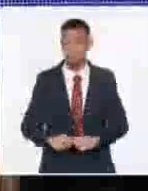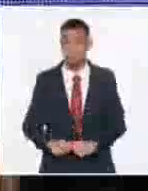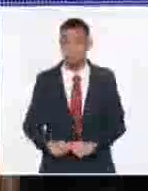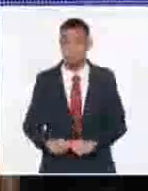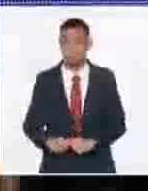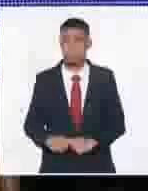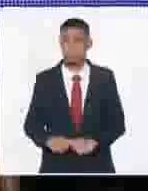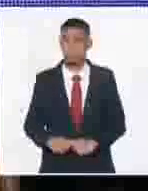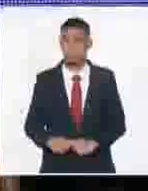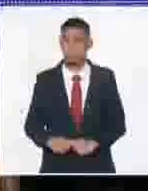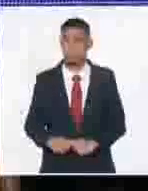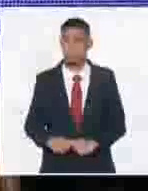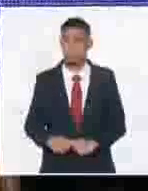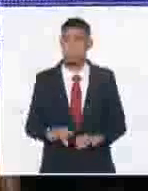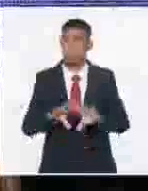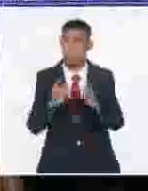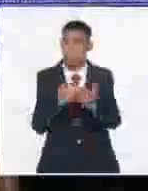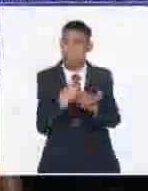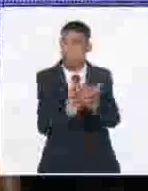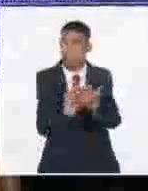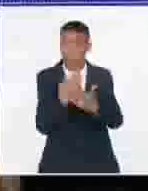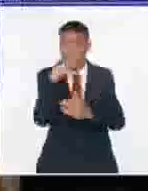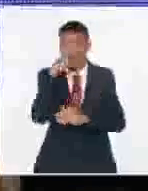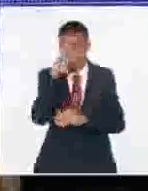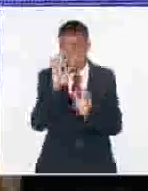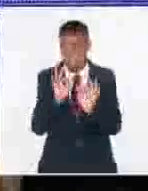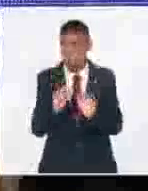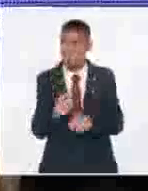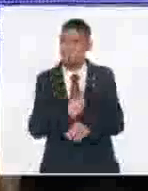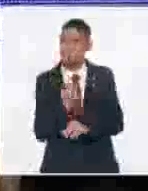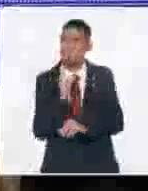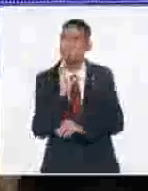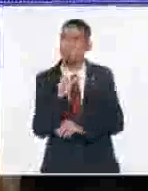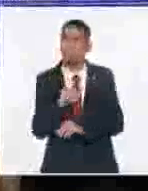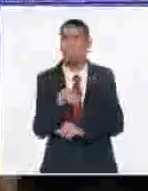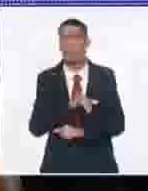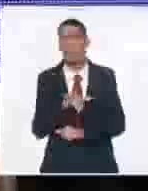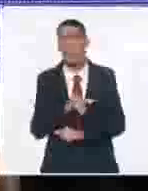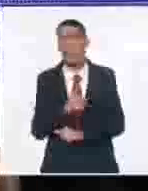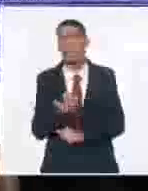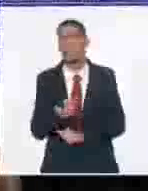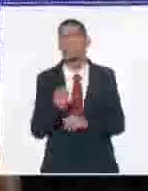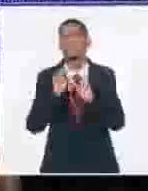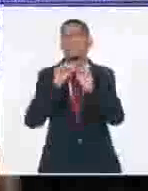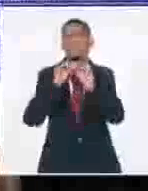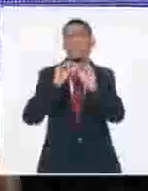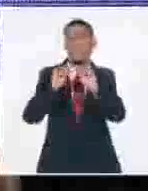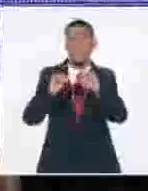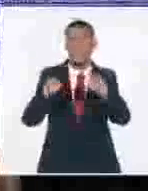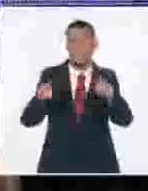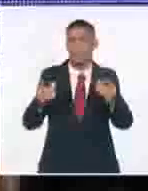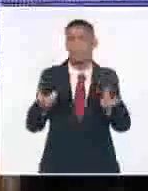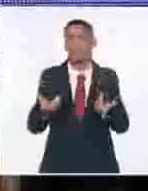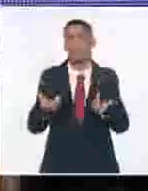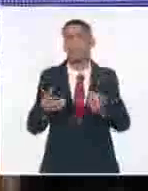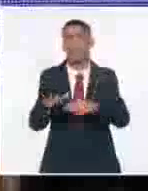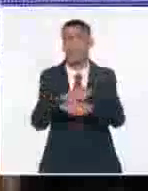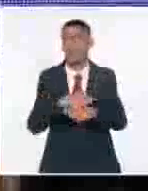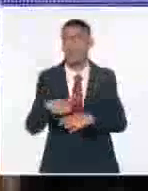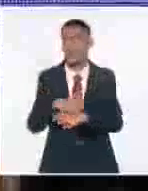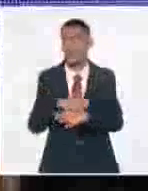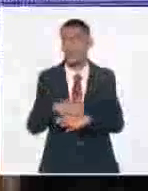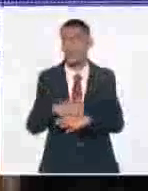entre las propuestas de Cuba hemos planteado la necesaria convocatoria en condiciones de